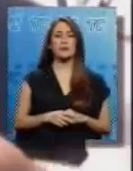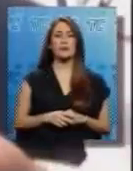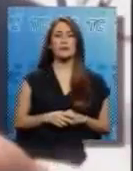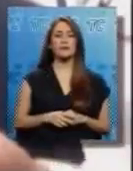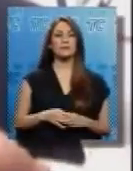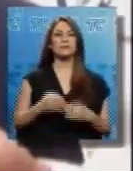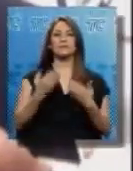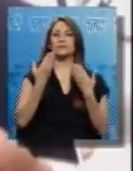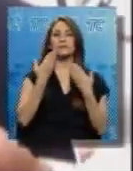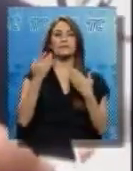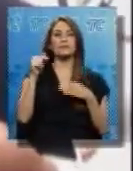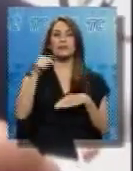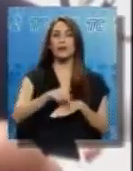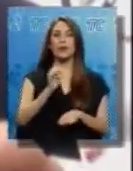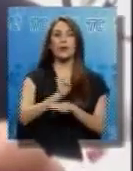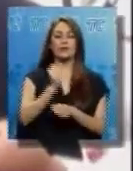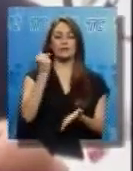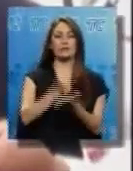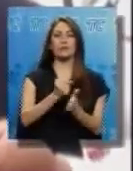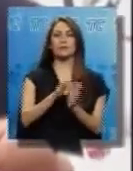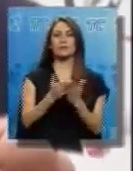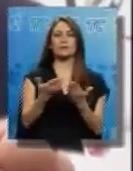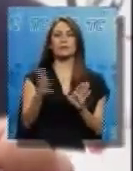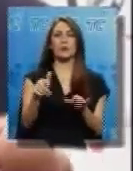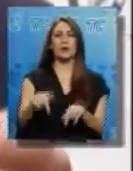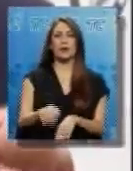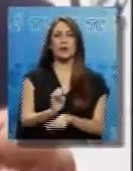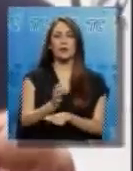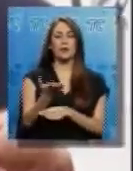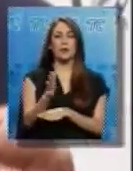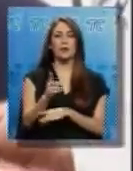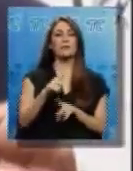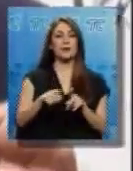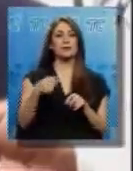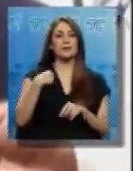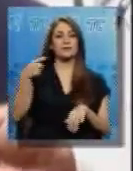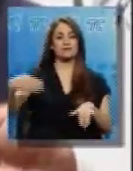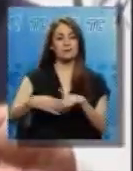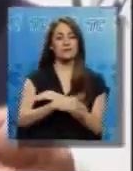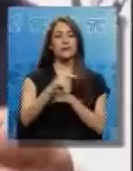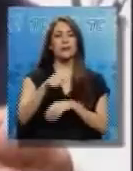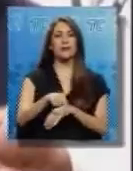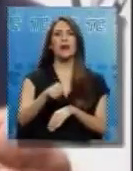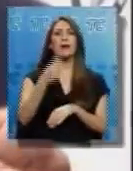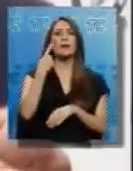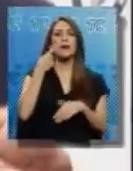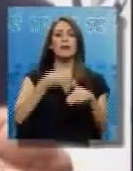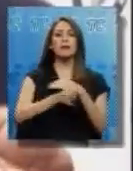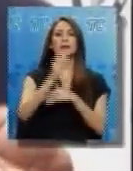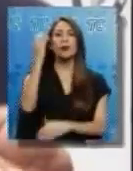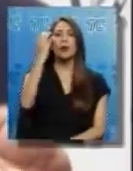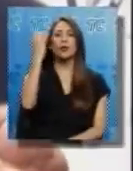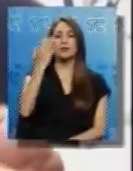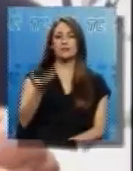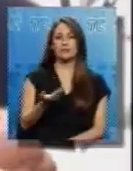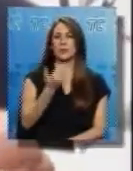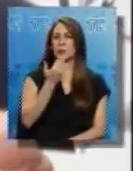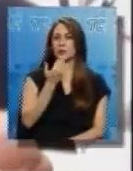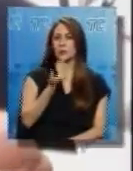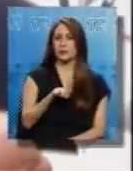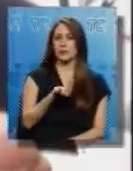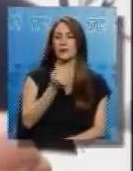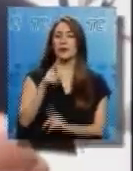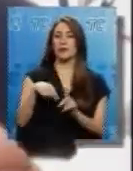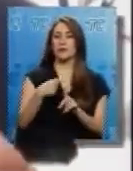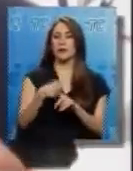No reporta salida del país, no reporta salida del país, pero sí reporta ingreso a Colombia. Y obviamente reporta